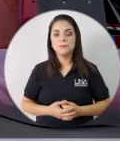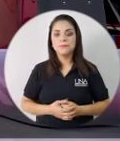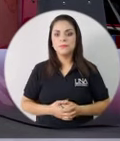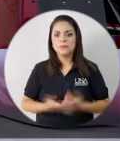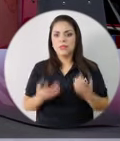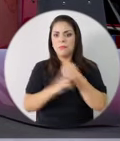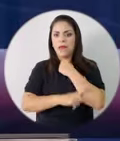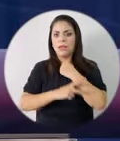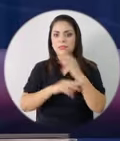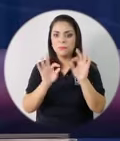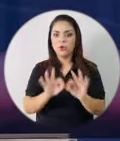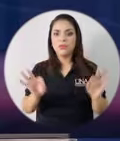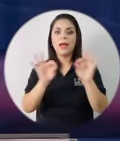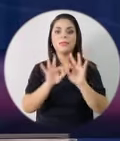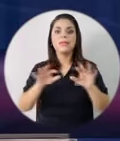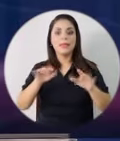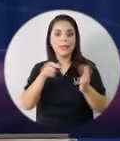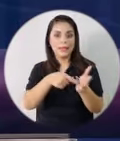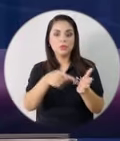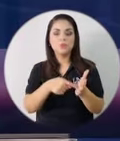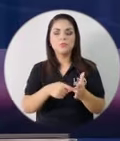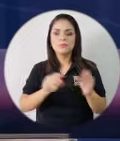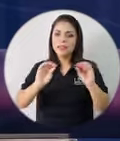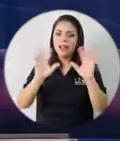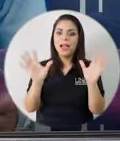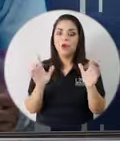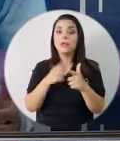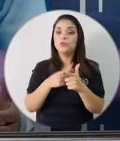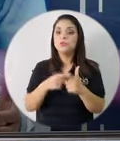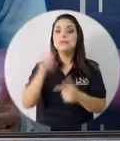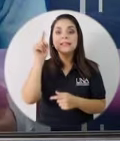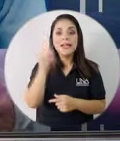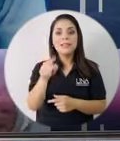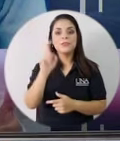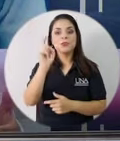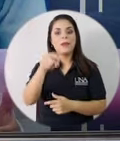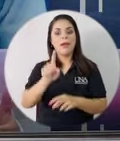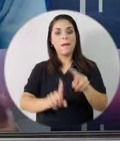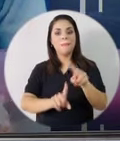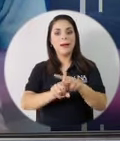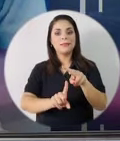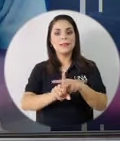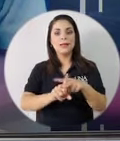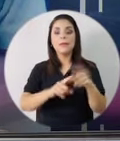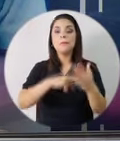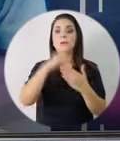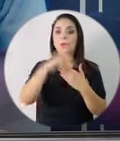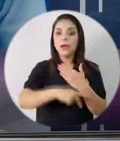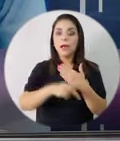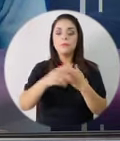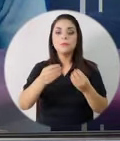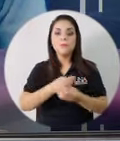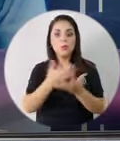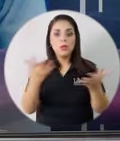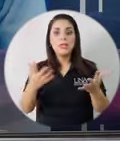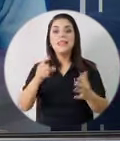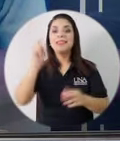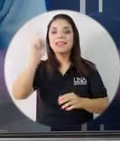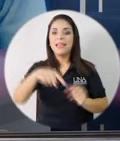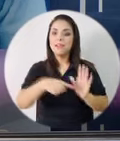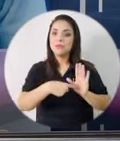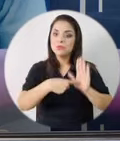papel del Estado es fundamental en esto. Claro, ¿ves? Pero entonces eso tiene que aparecer en programas públicos, Exacto. Tiene que señalarse que tiene